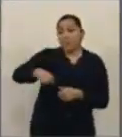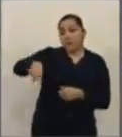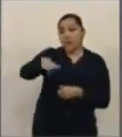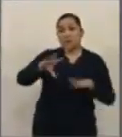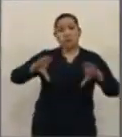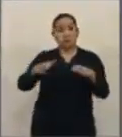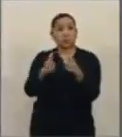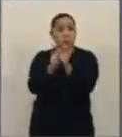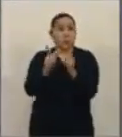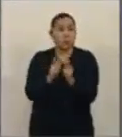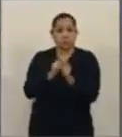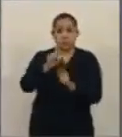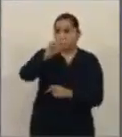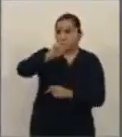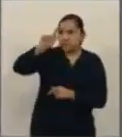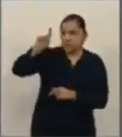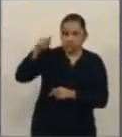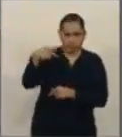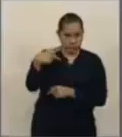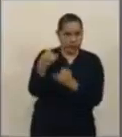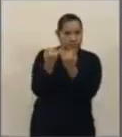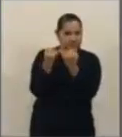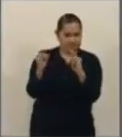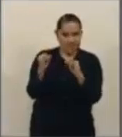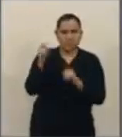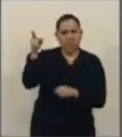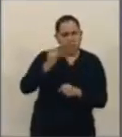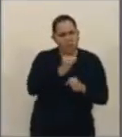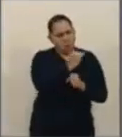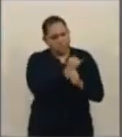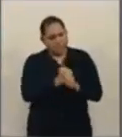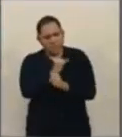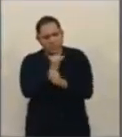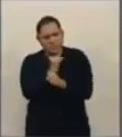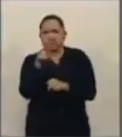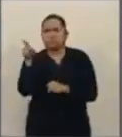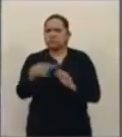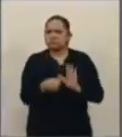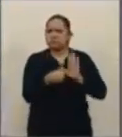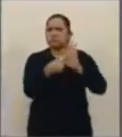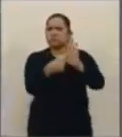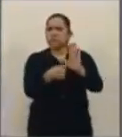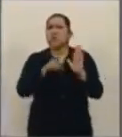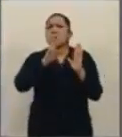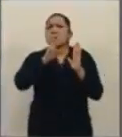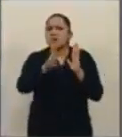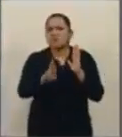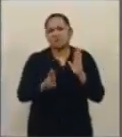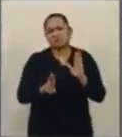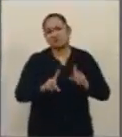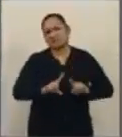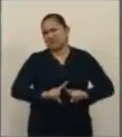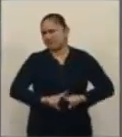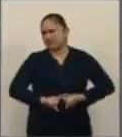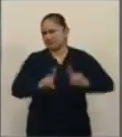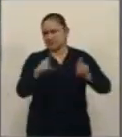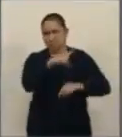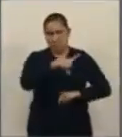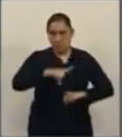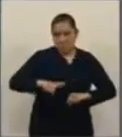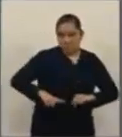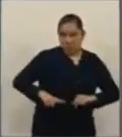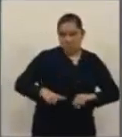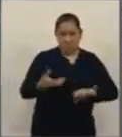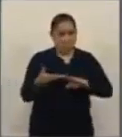de Expertos Independientes han encontrado resultados totalmente diferentes a lo que el gobierno de